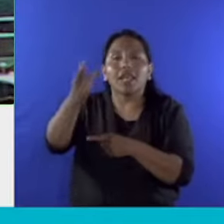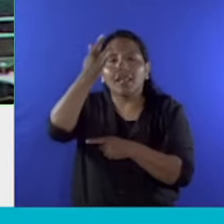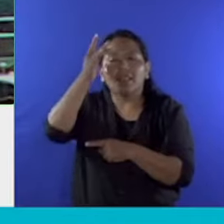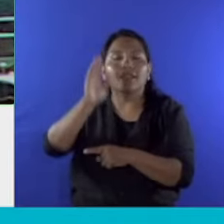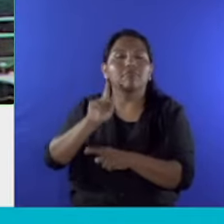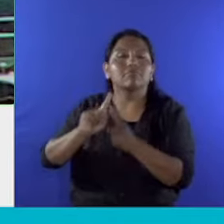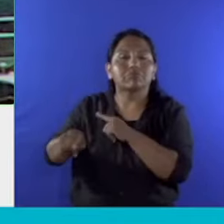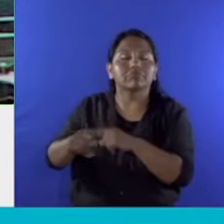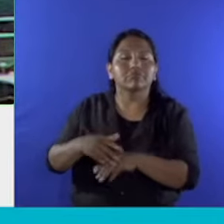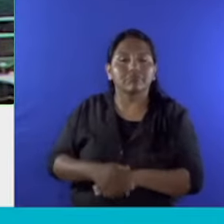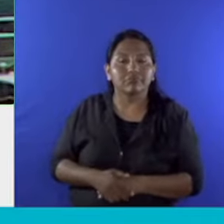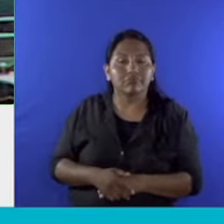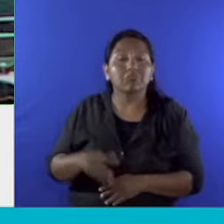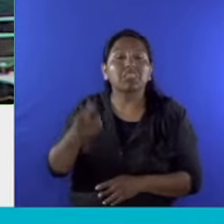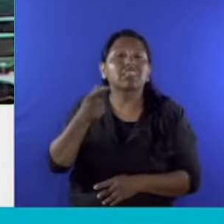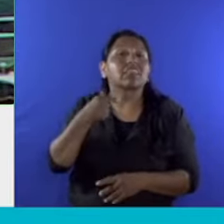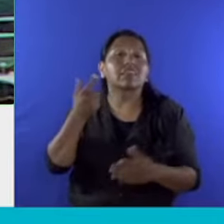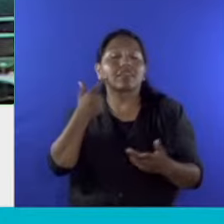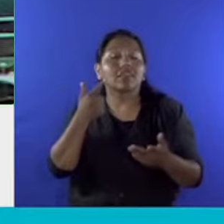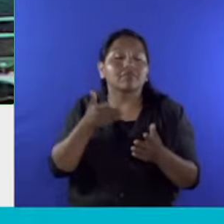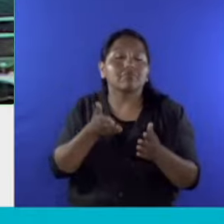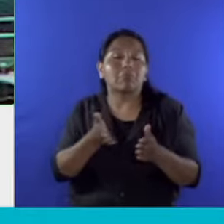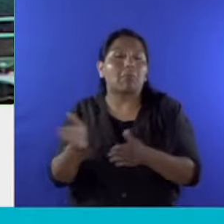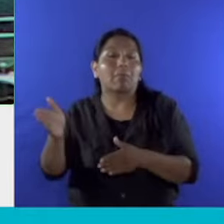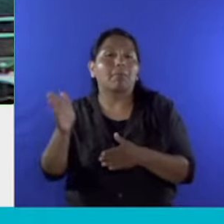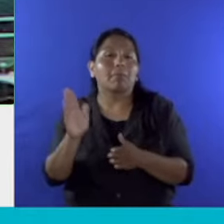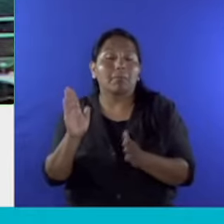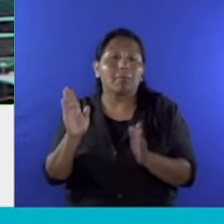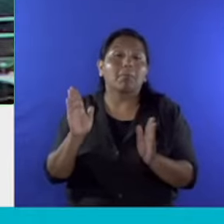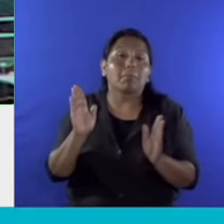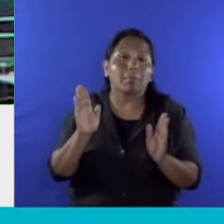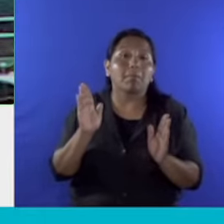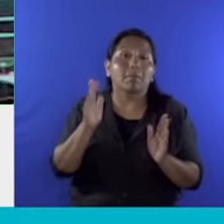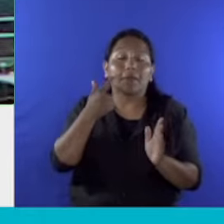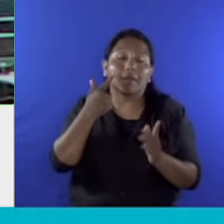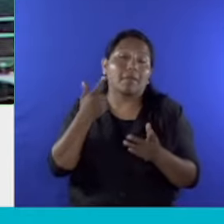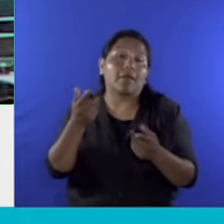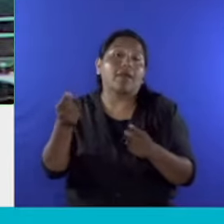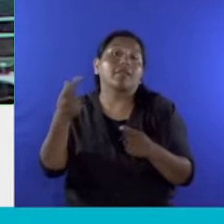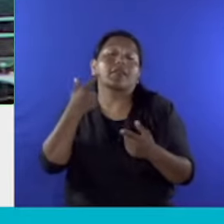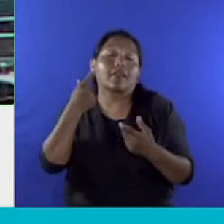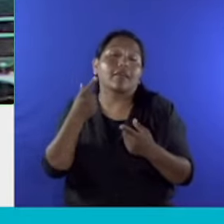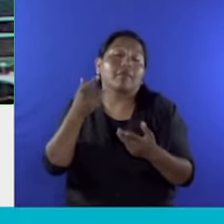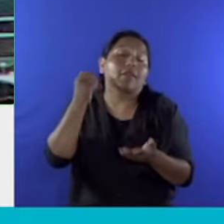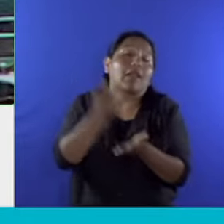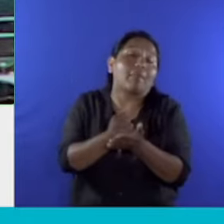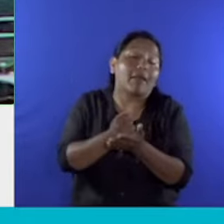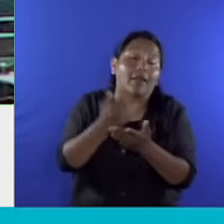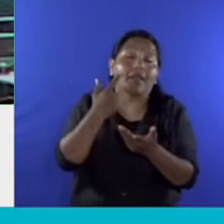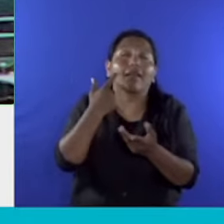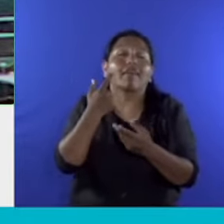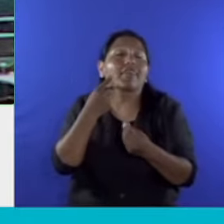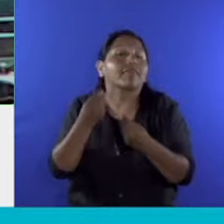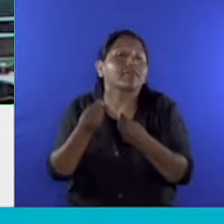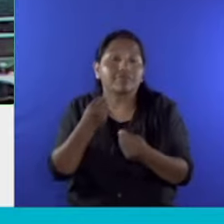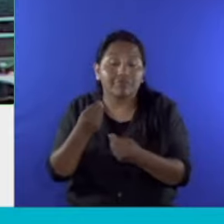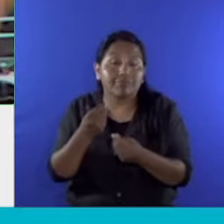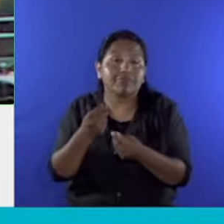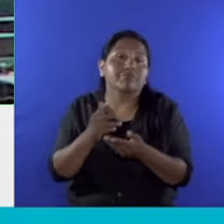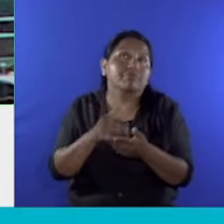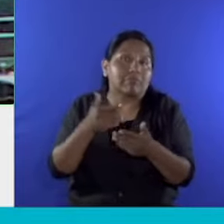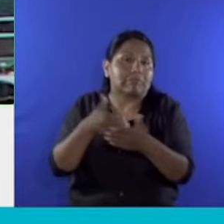India, porque quiere salirse del corset. Naturalmente va a tener que atravesar el desafío de las marcas, va a tener que atravesar unos